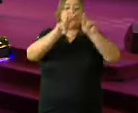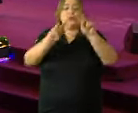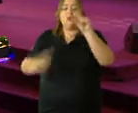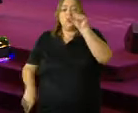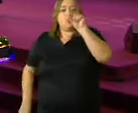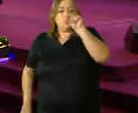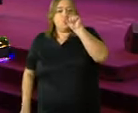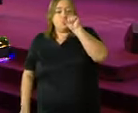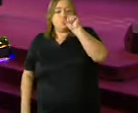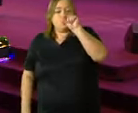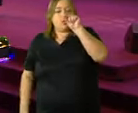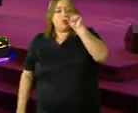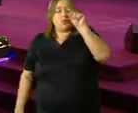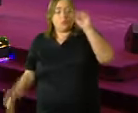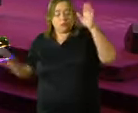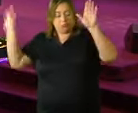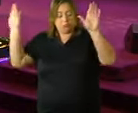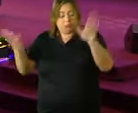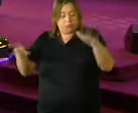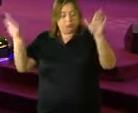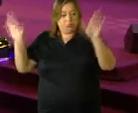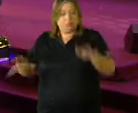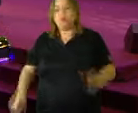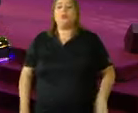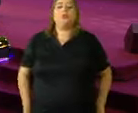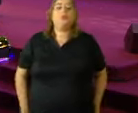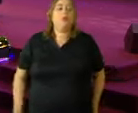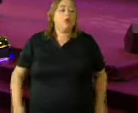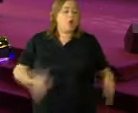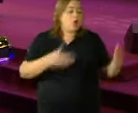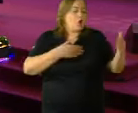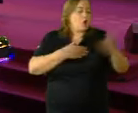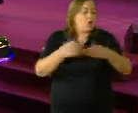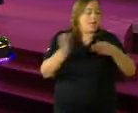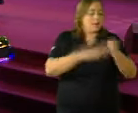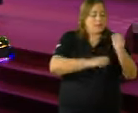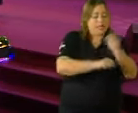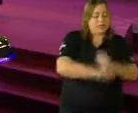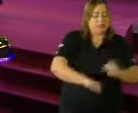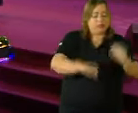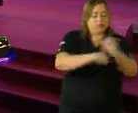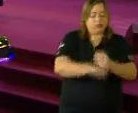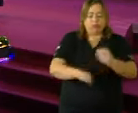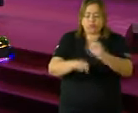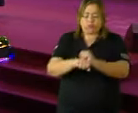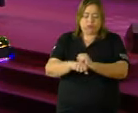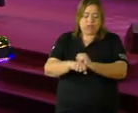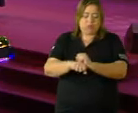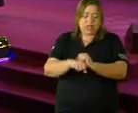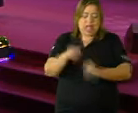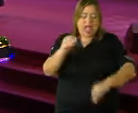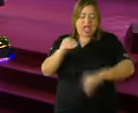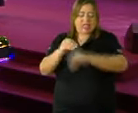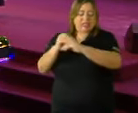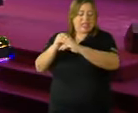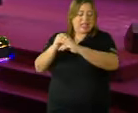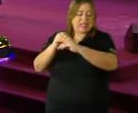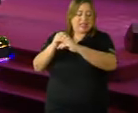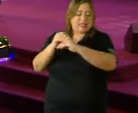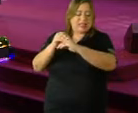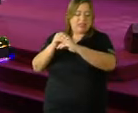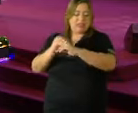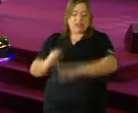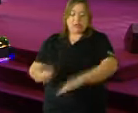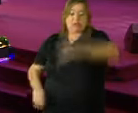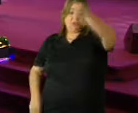de vosotros podrá, por mucho que se afane, añadir a su estatura un codo? O por